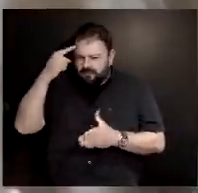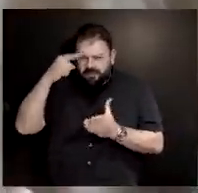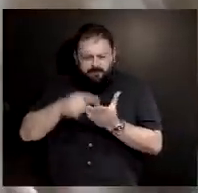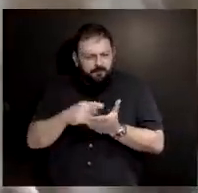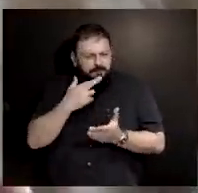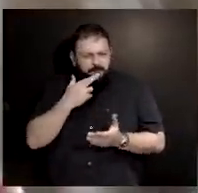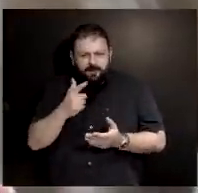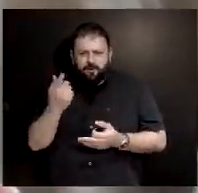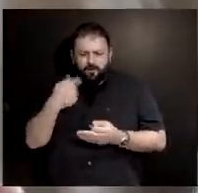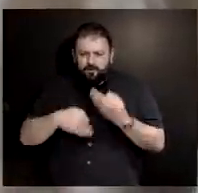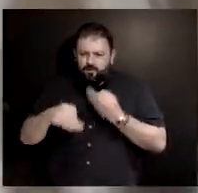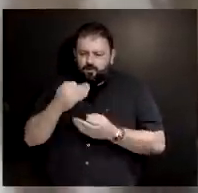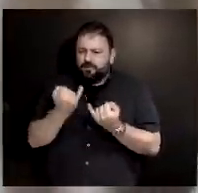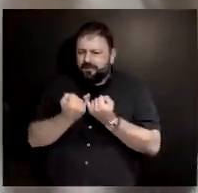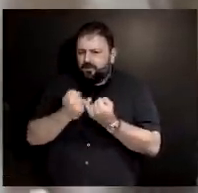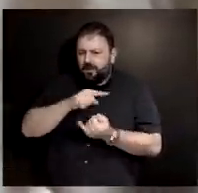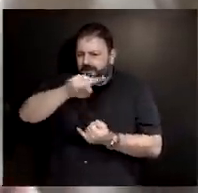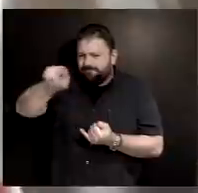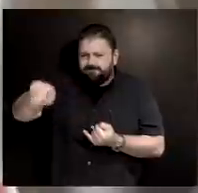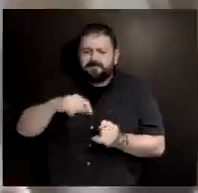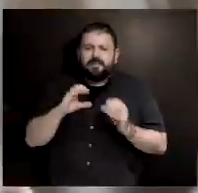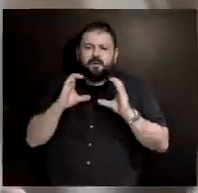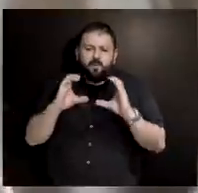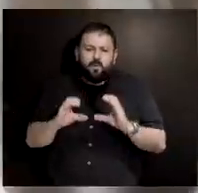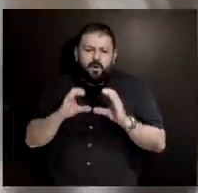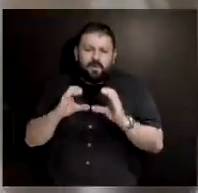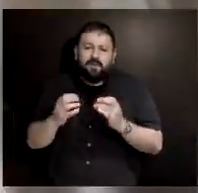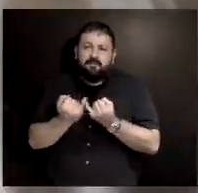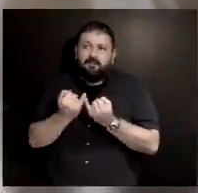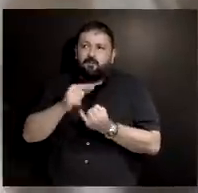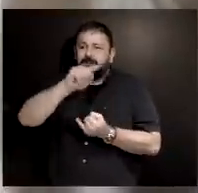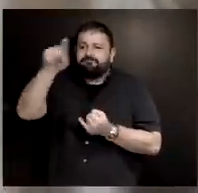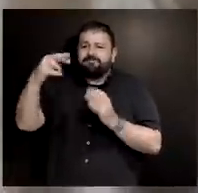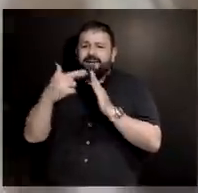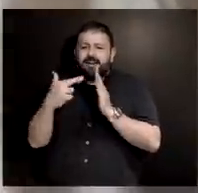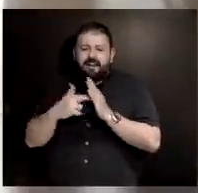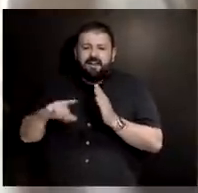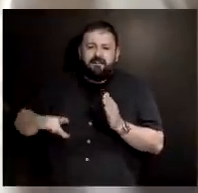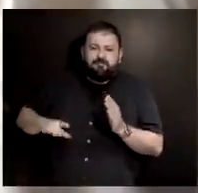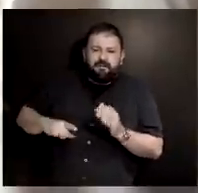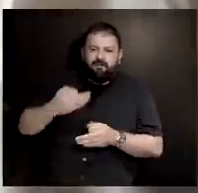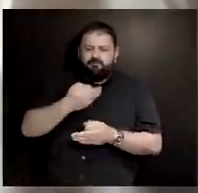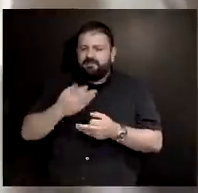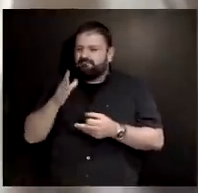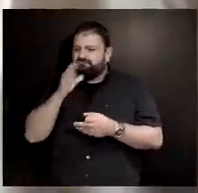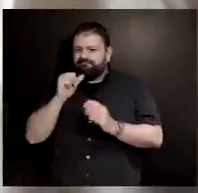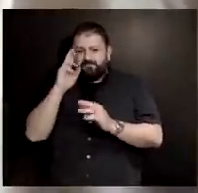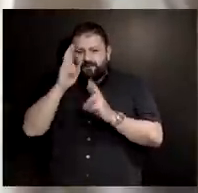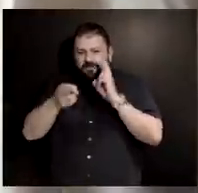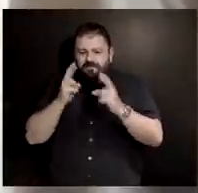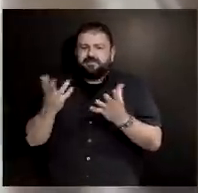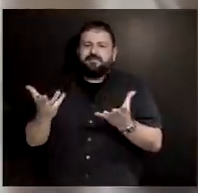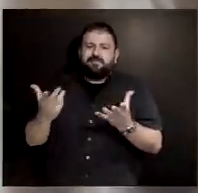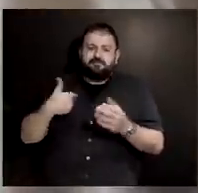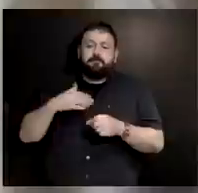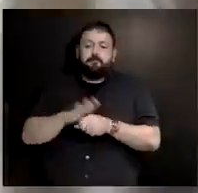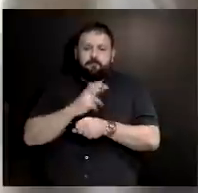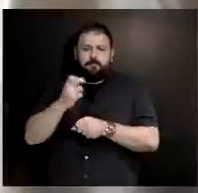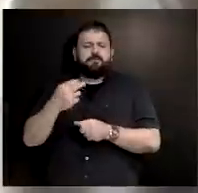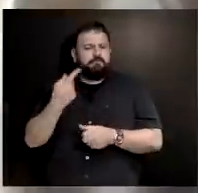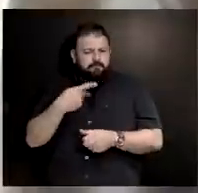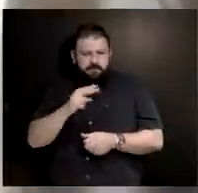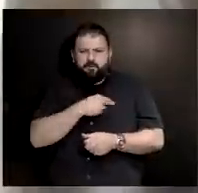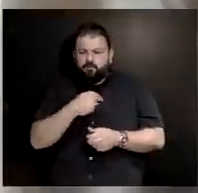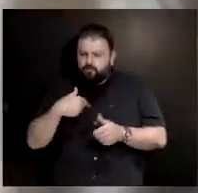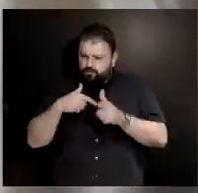para cuidarlos ustedes, cuidarnos, y que también las autoridades nos permitan hacer los eventos. Creo que las transmisiones van a ser algo espectacular, vamos a